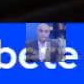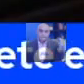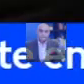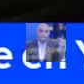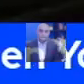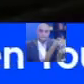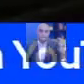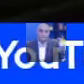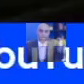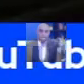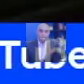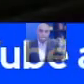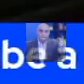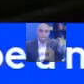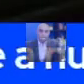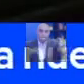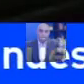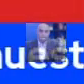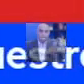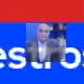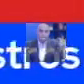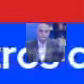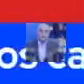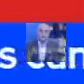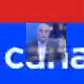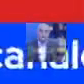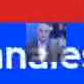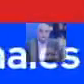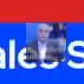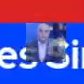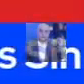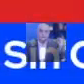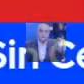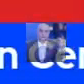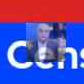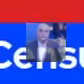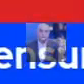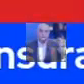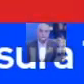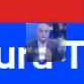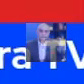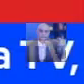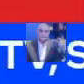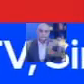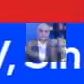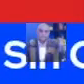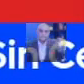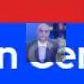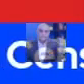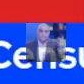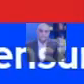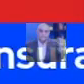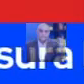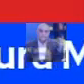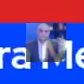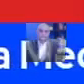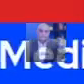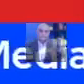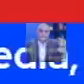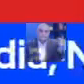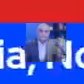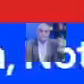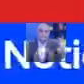López Obrador se detenga para pronunciarse en el caso tuyo. Y lo dice un hombre que ha